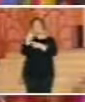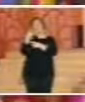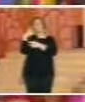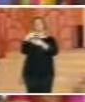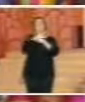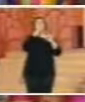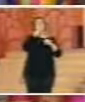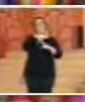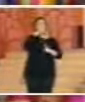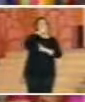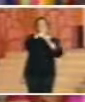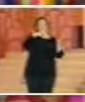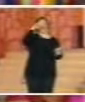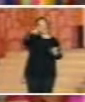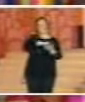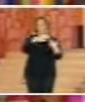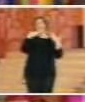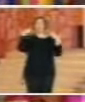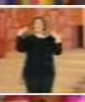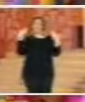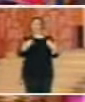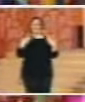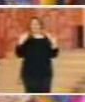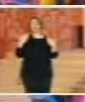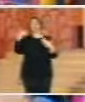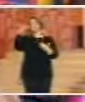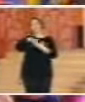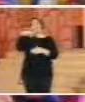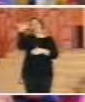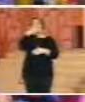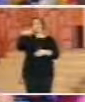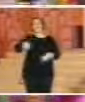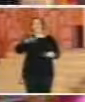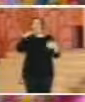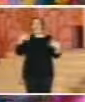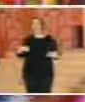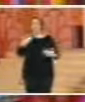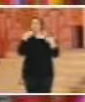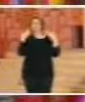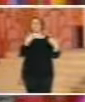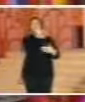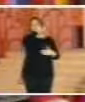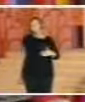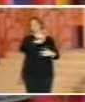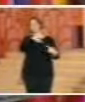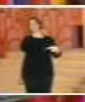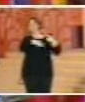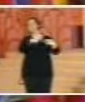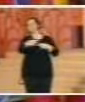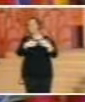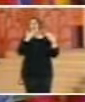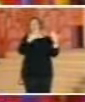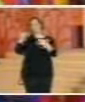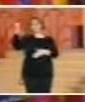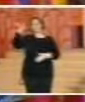las murgas que cumplen aniversario, agradecerles que el carnaval que tenemos hoy en día está gracias a esa gente. Y cómo no